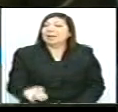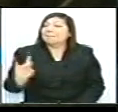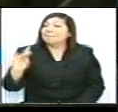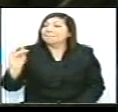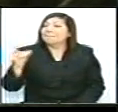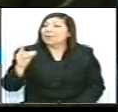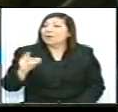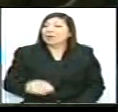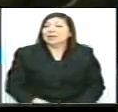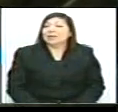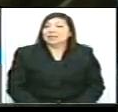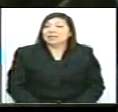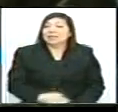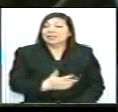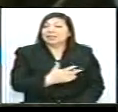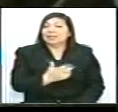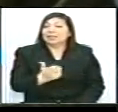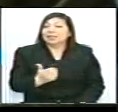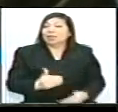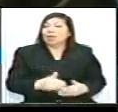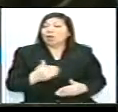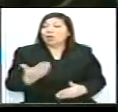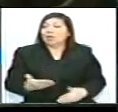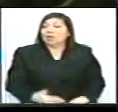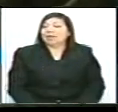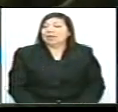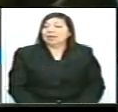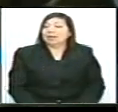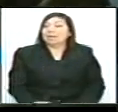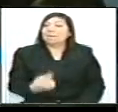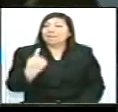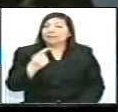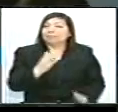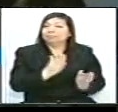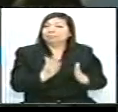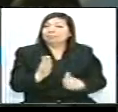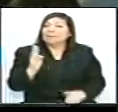Bolivia y los 300 restantes para Brasil.